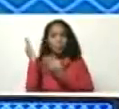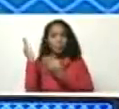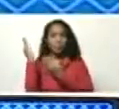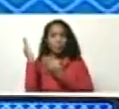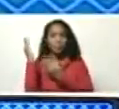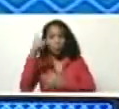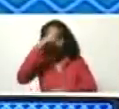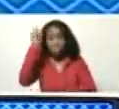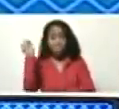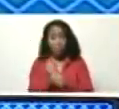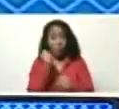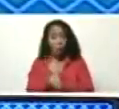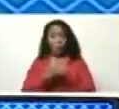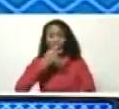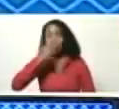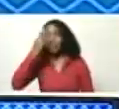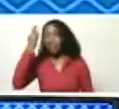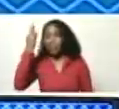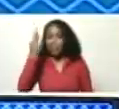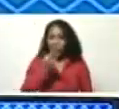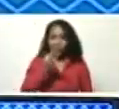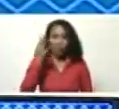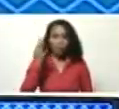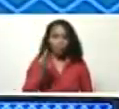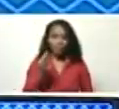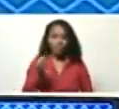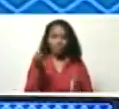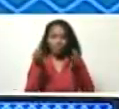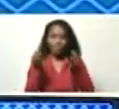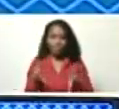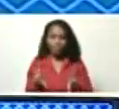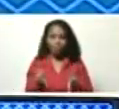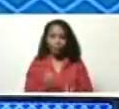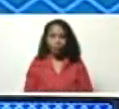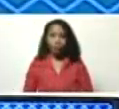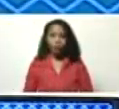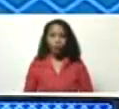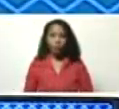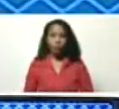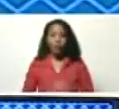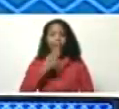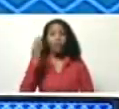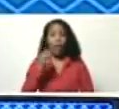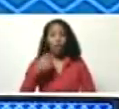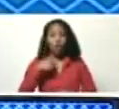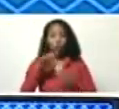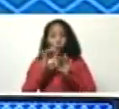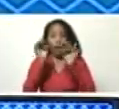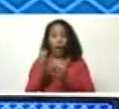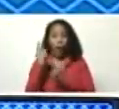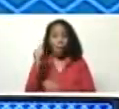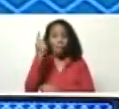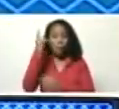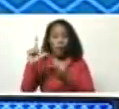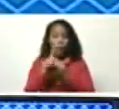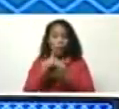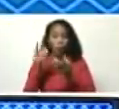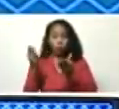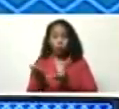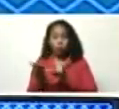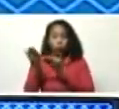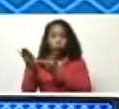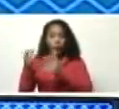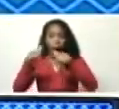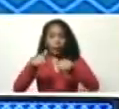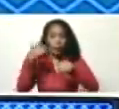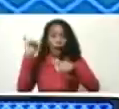Es un trabajo verdaderamente excelente. De verdad, te voy a regalar el primer libro, Ernesto. Aquí